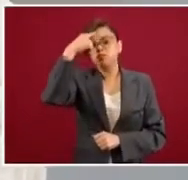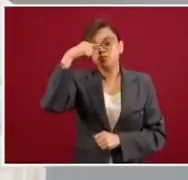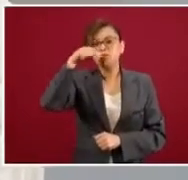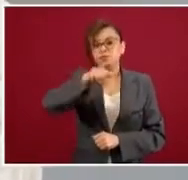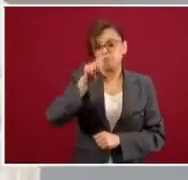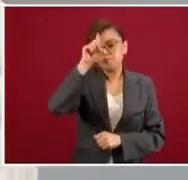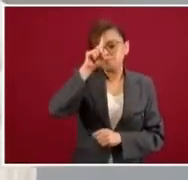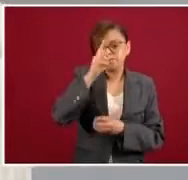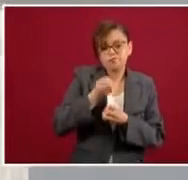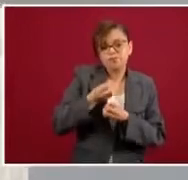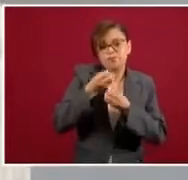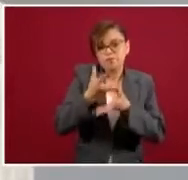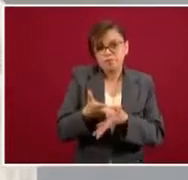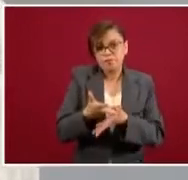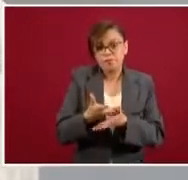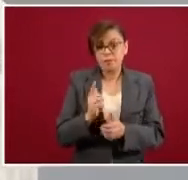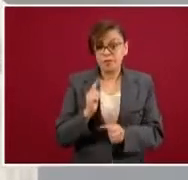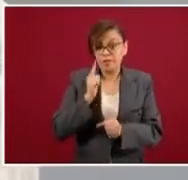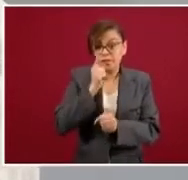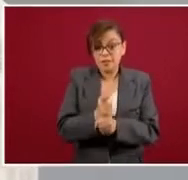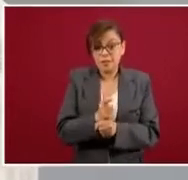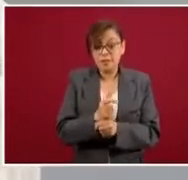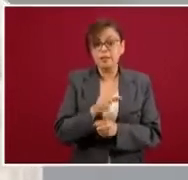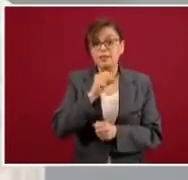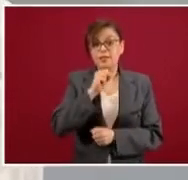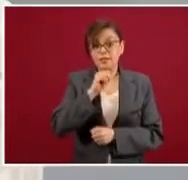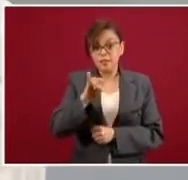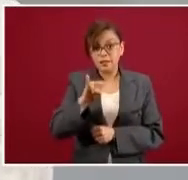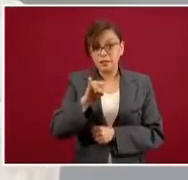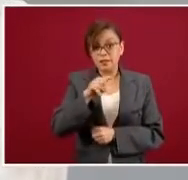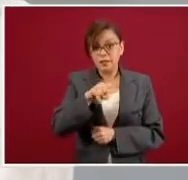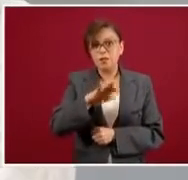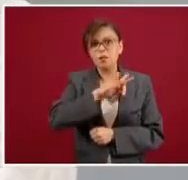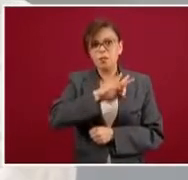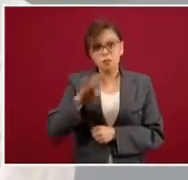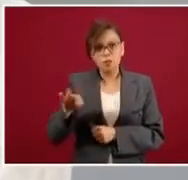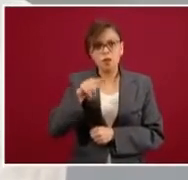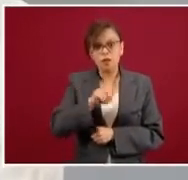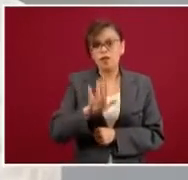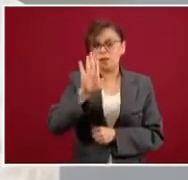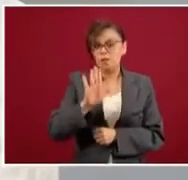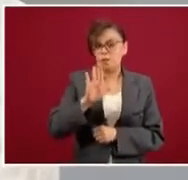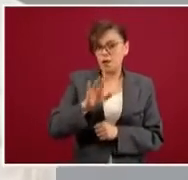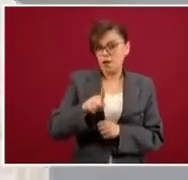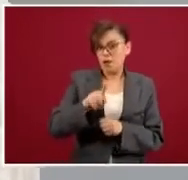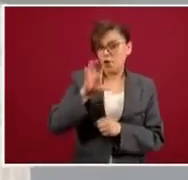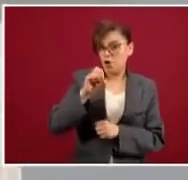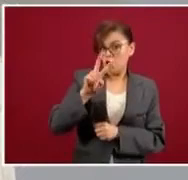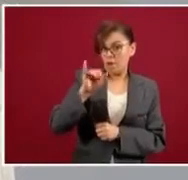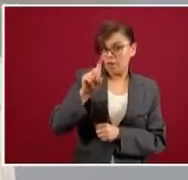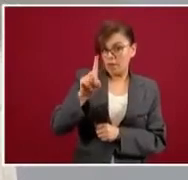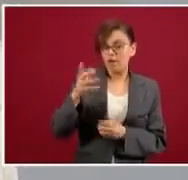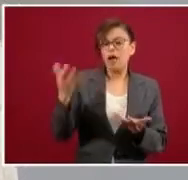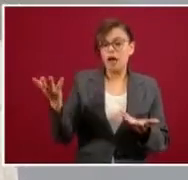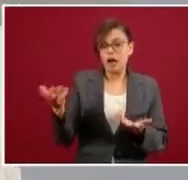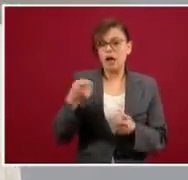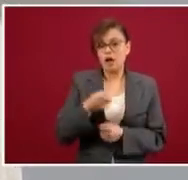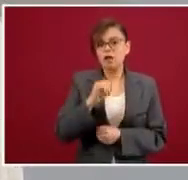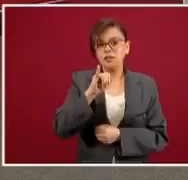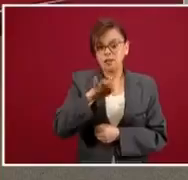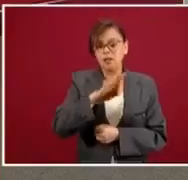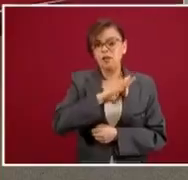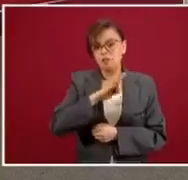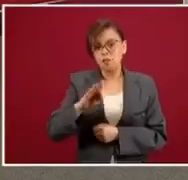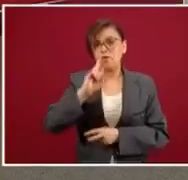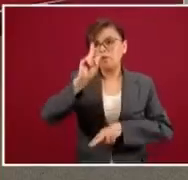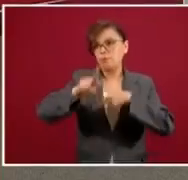que es un caso compatible con COVID, se le manda un paquete de